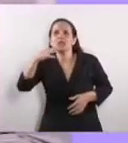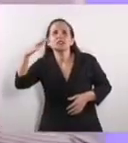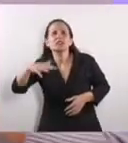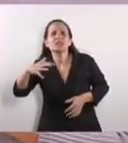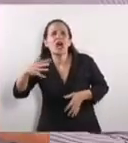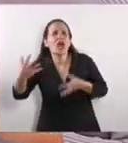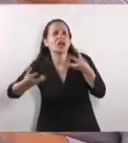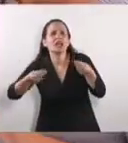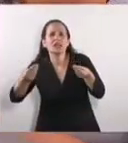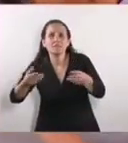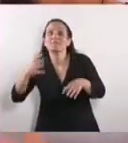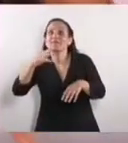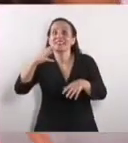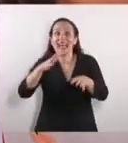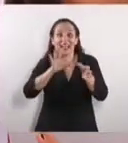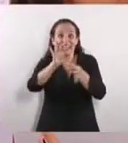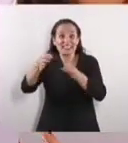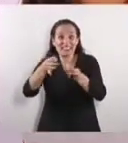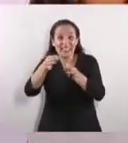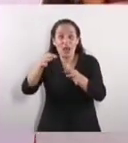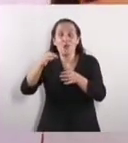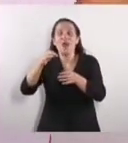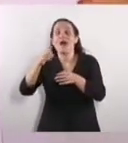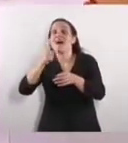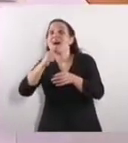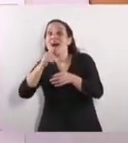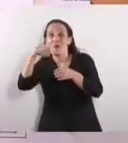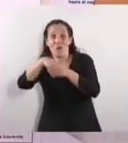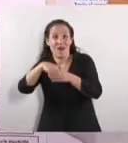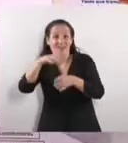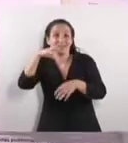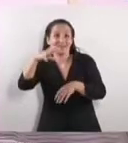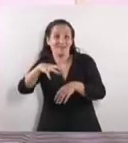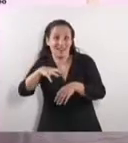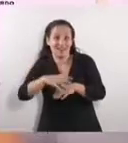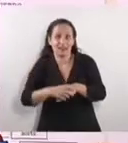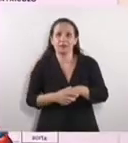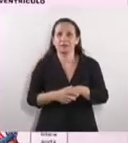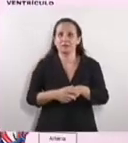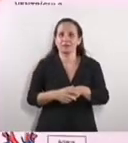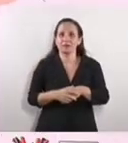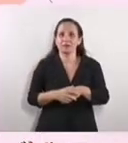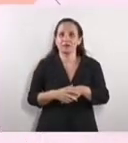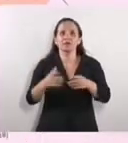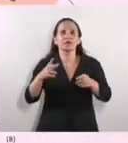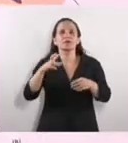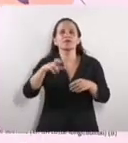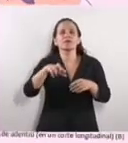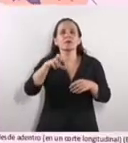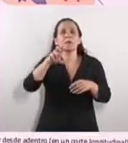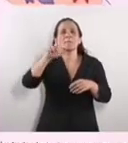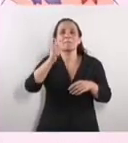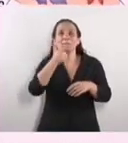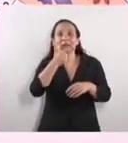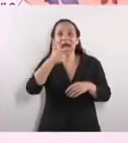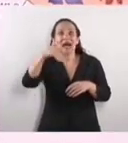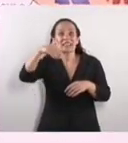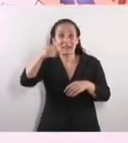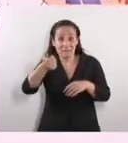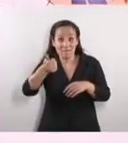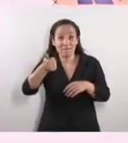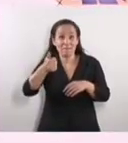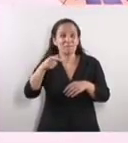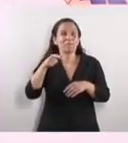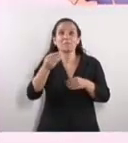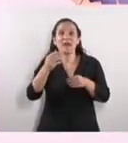por células y por agua. ¿Sí? Sí. Lo que llamamos el componente plasmático o el plasma